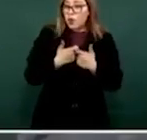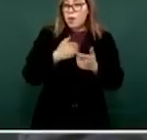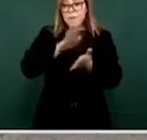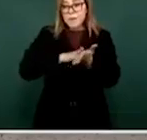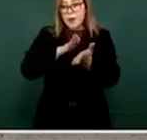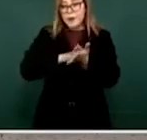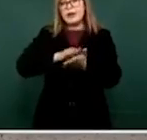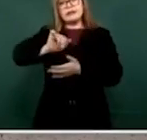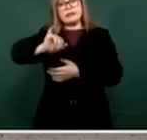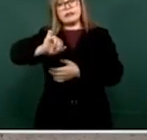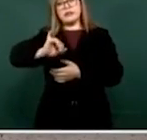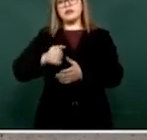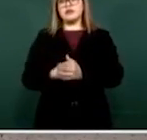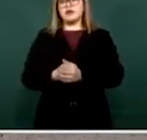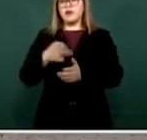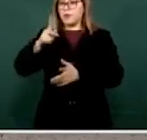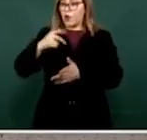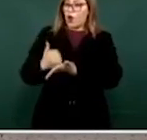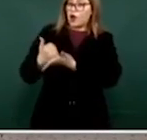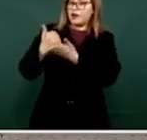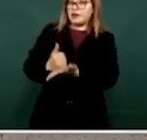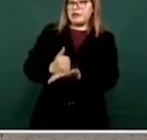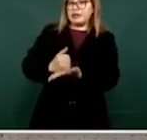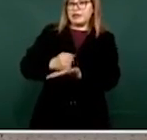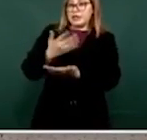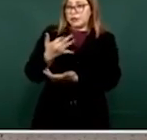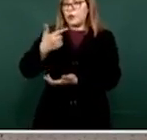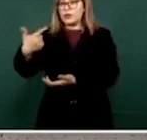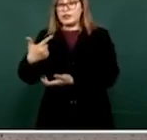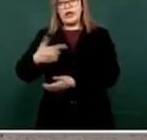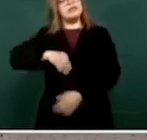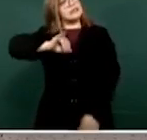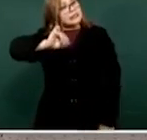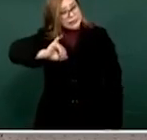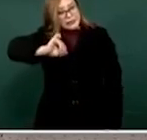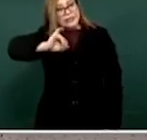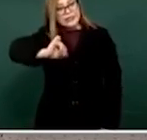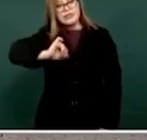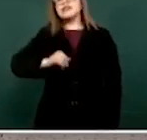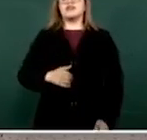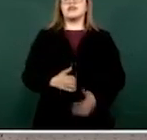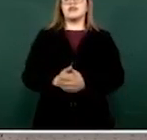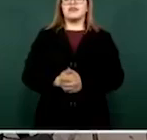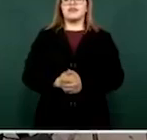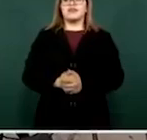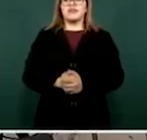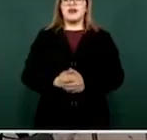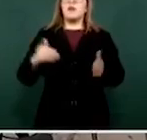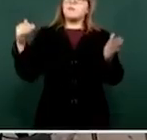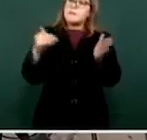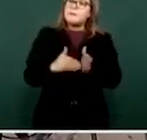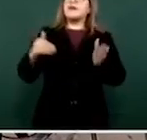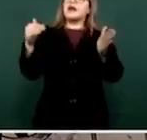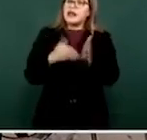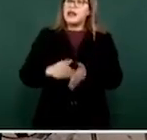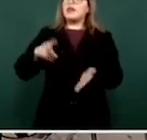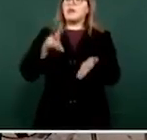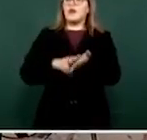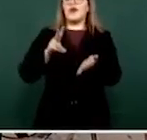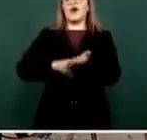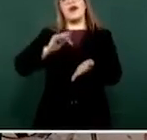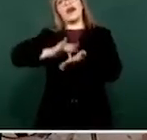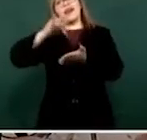en los trámites. ¿Y lo va a ayudar en la carretera, la vía alterna a la 57? Sí, son miles. Perfecto. De millones de pesos. Gracias,